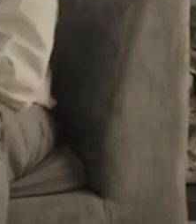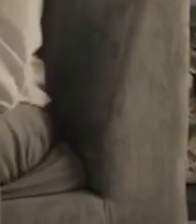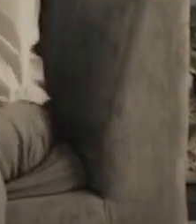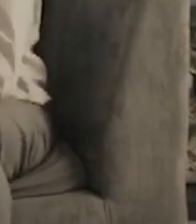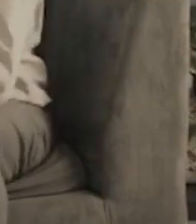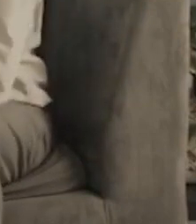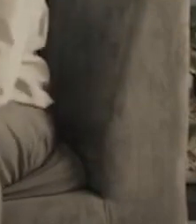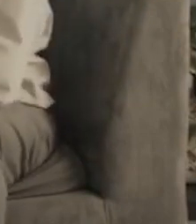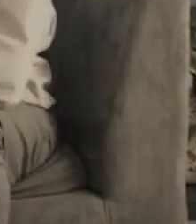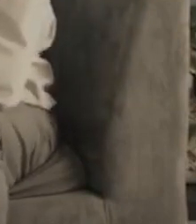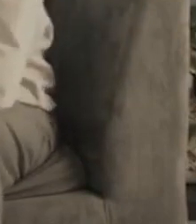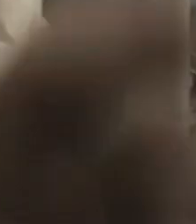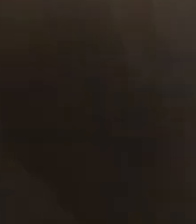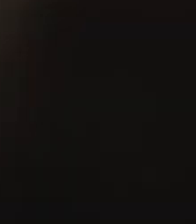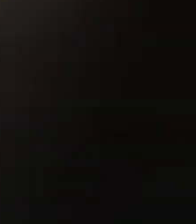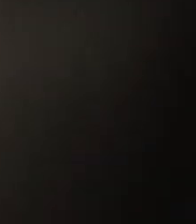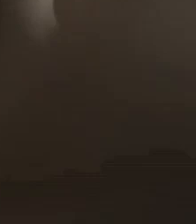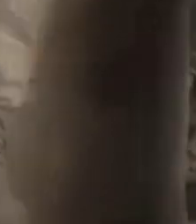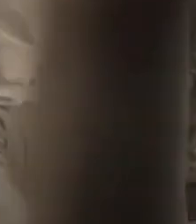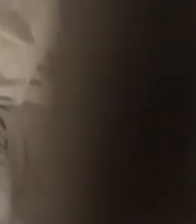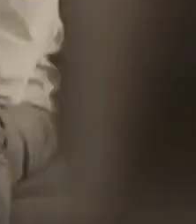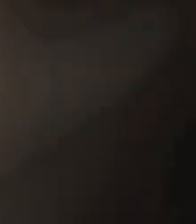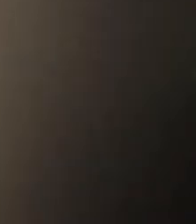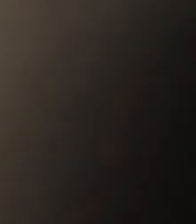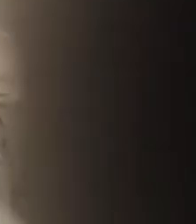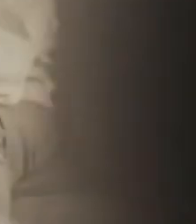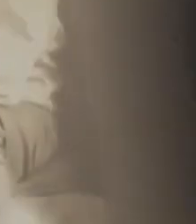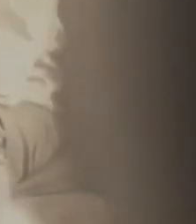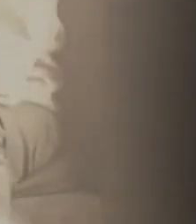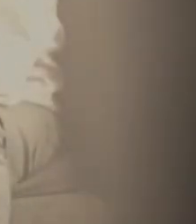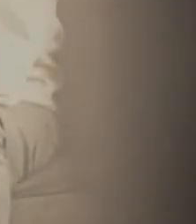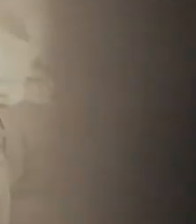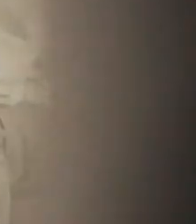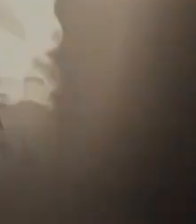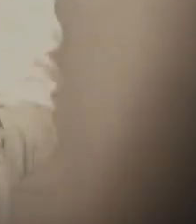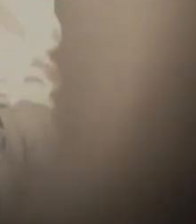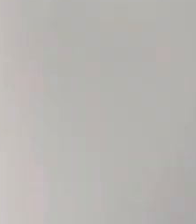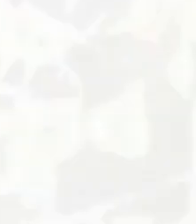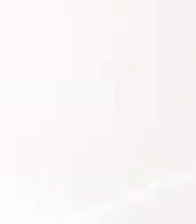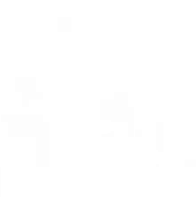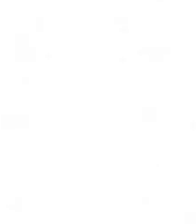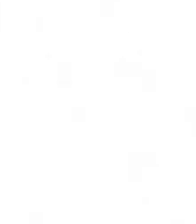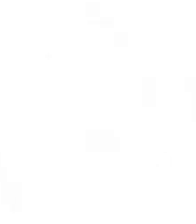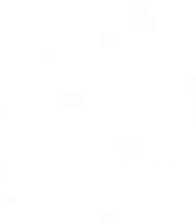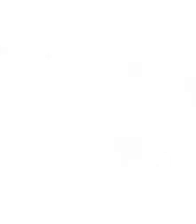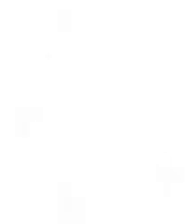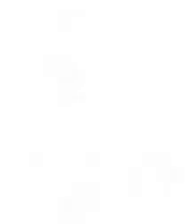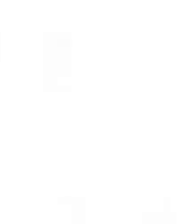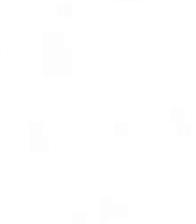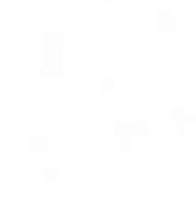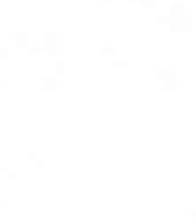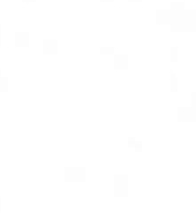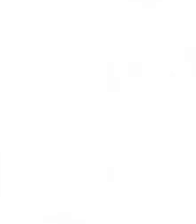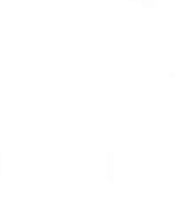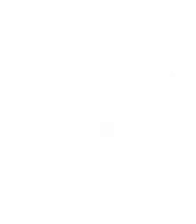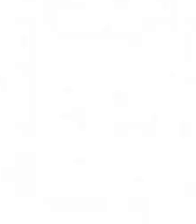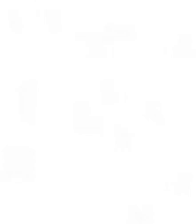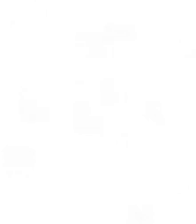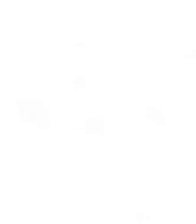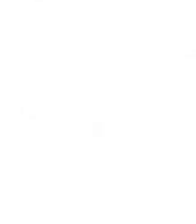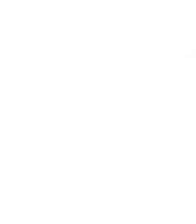consejos, síguenos en bancobcr.com o en las redes sociales del BCR. Finanzas en